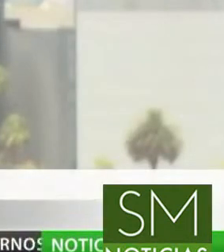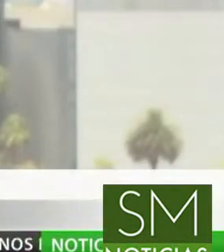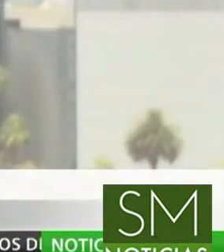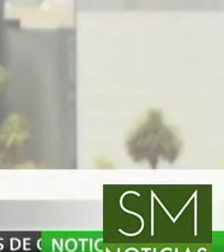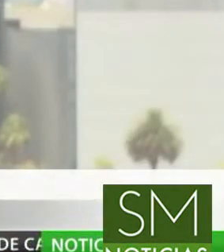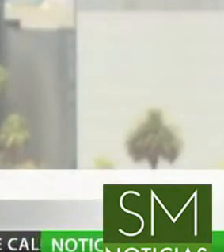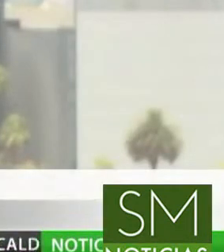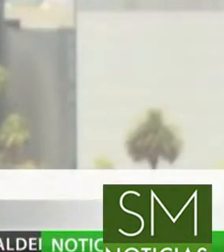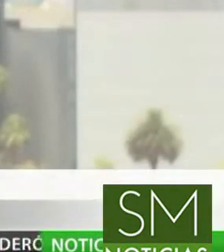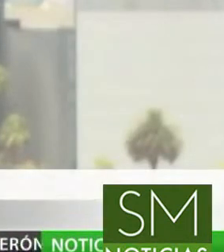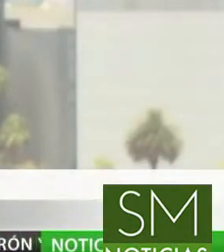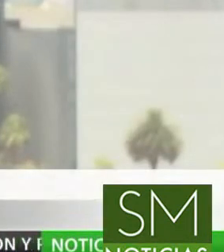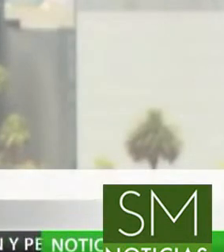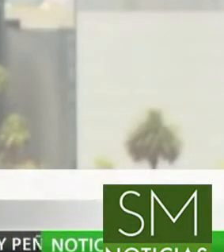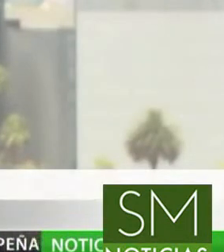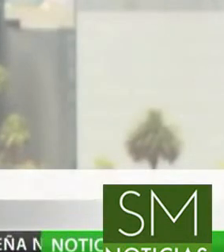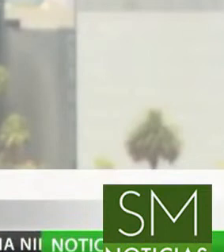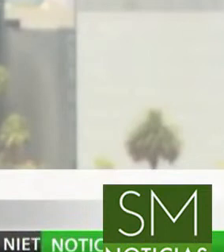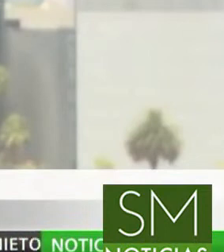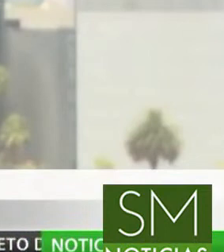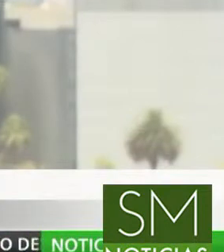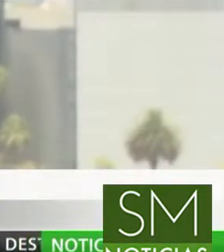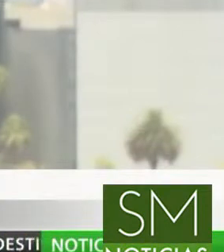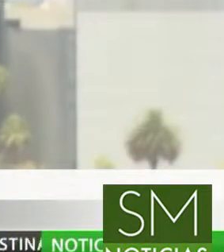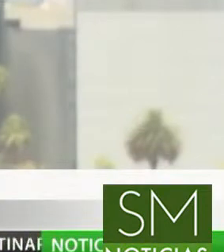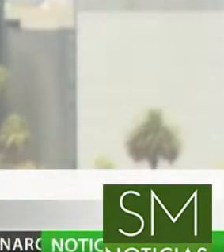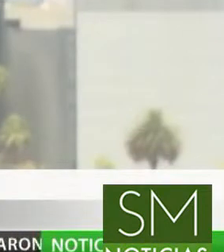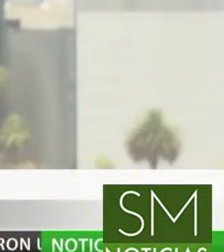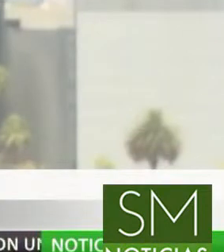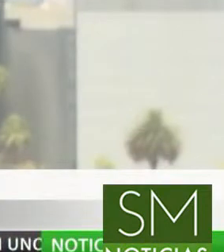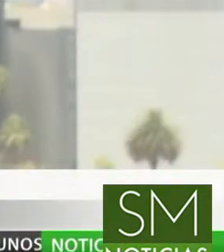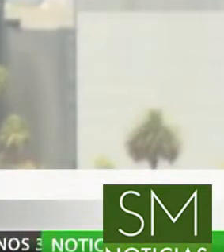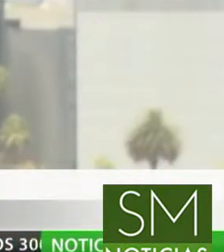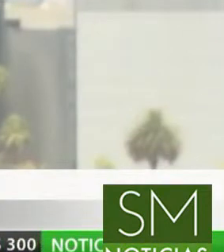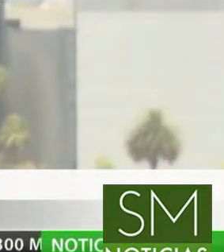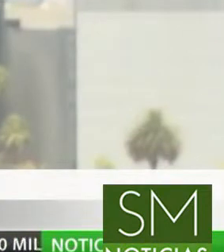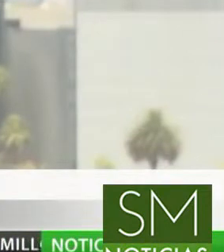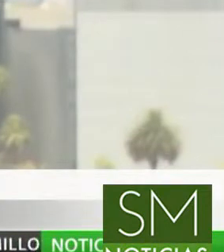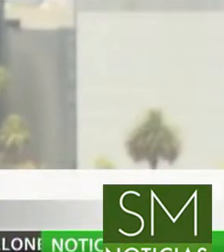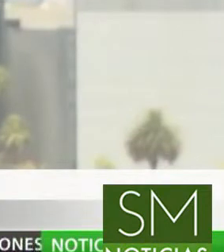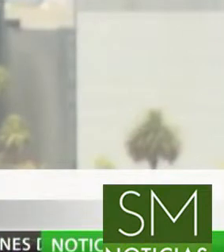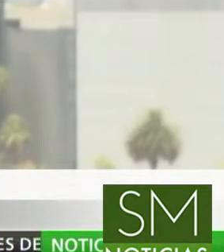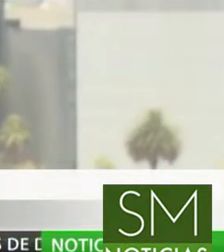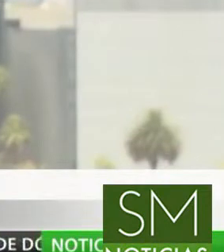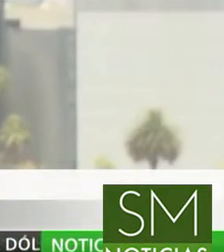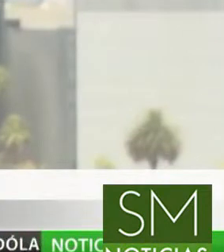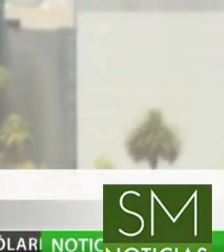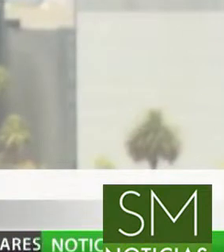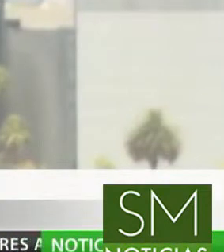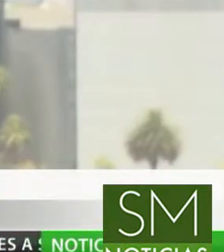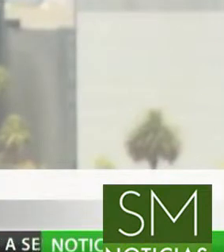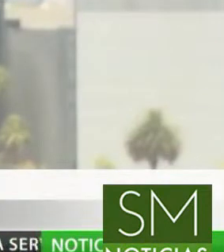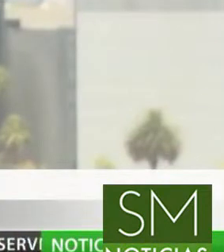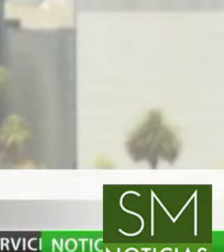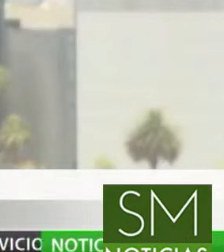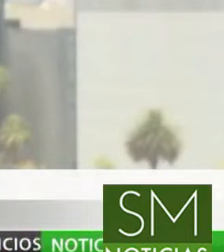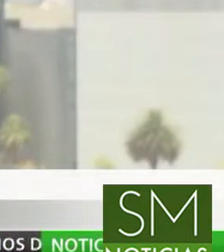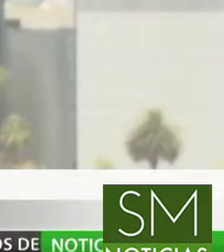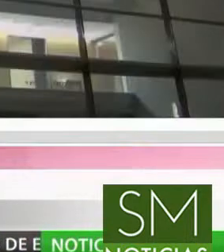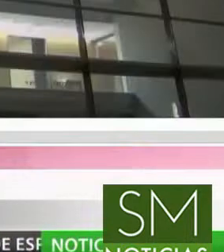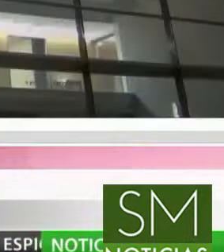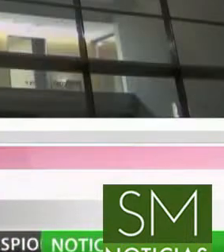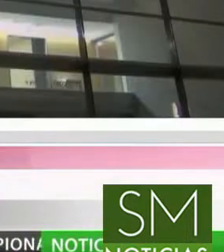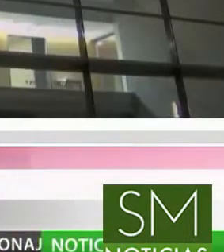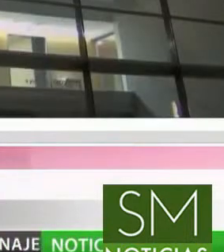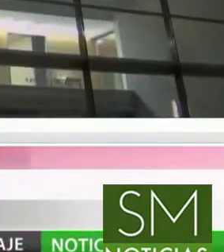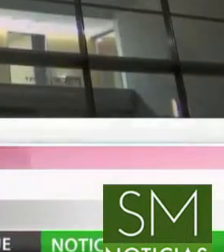Nieto también afirmó que esta no fue la primera vez que se contrató un software de espionaje como Pegasus y que el primer caso se